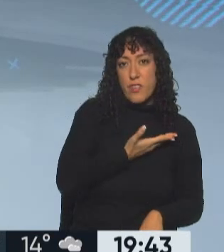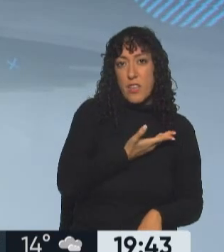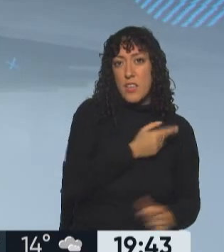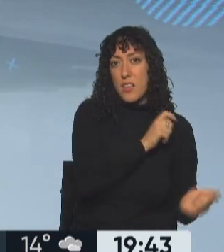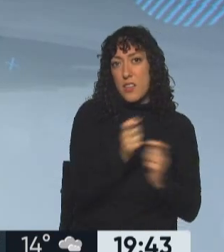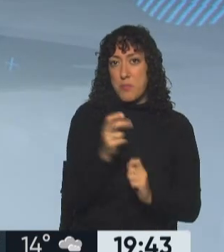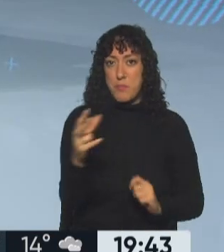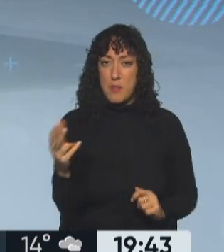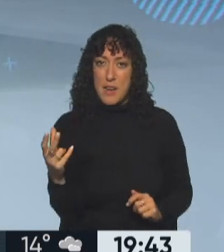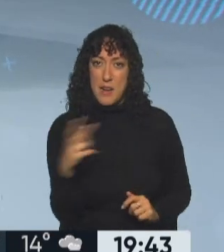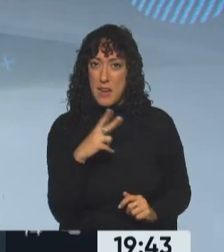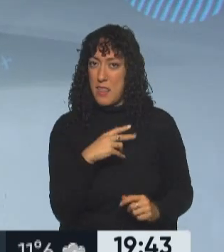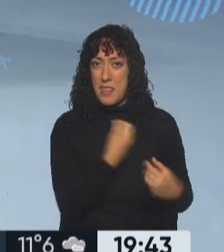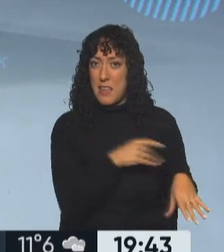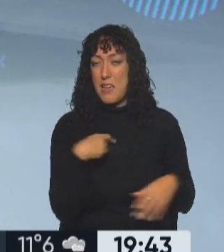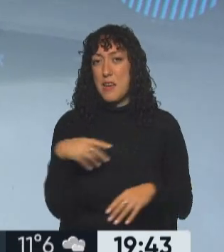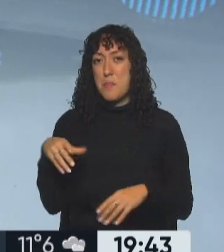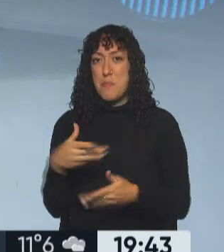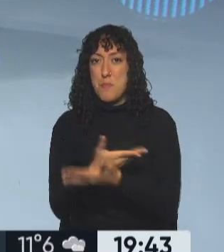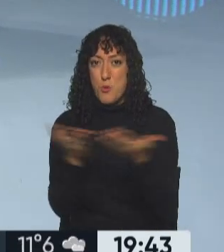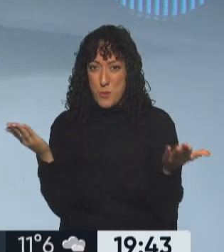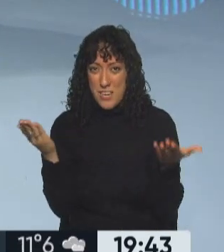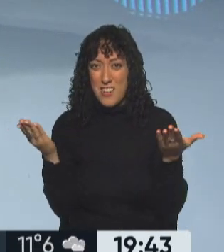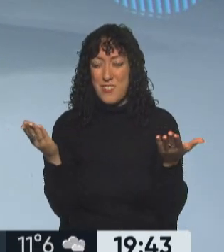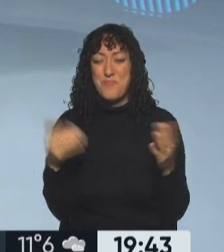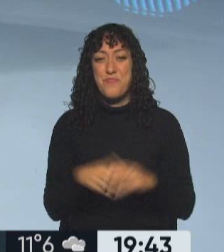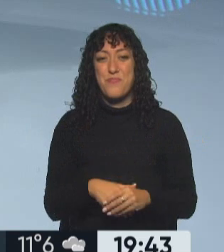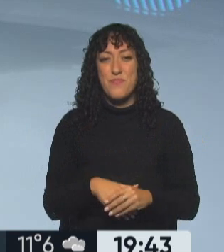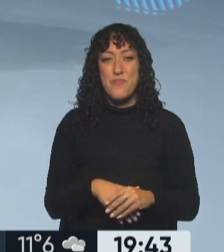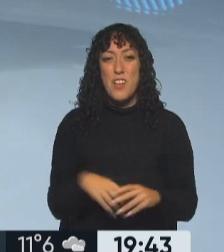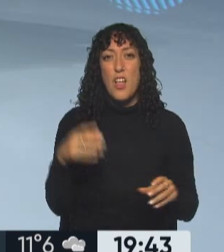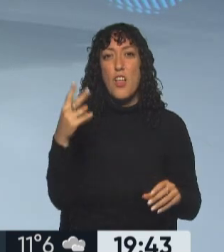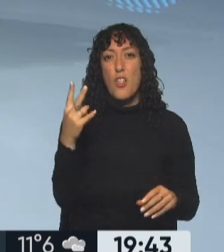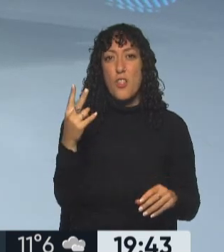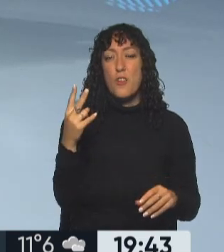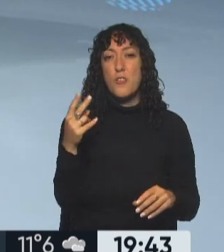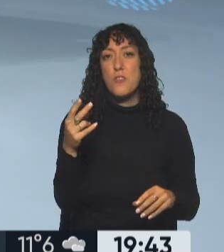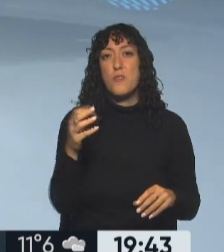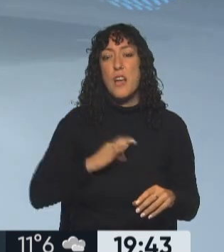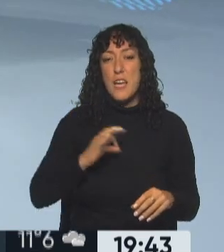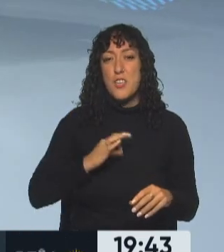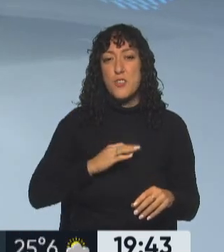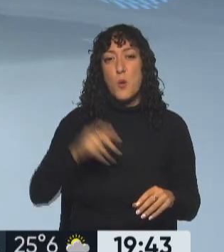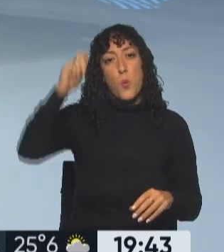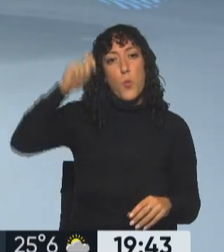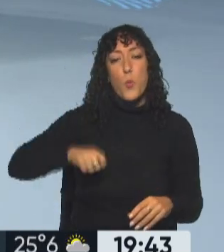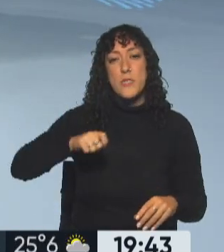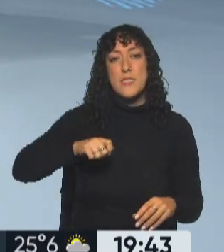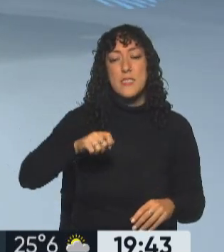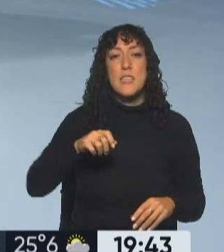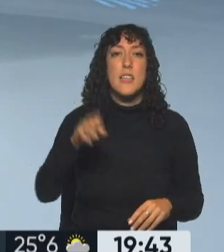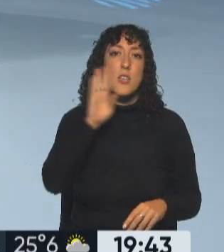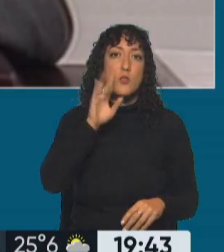ves, nacionalizamos YPF y hubo 2 años de bloqueo de parte de los fondos buitres con un juez norteamericano de todas las posibilidades de acceso a